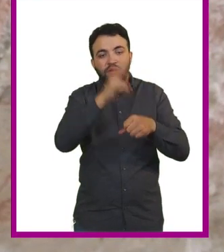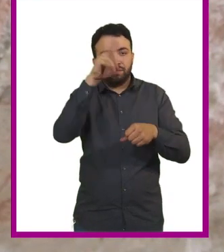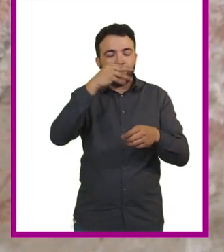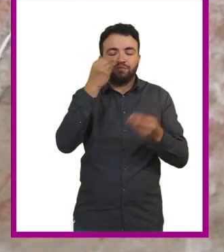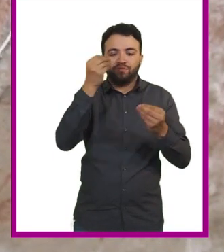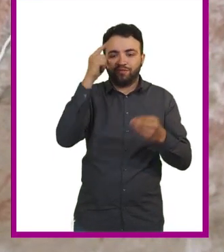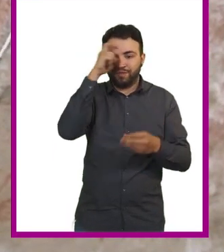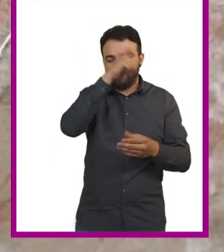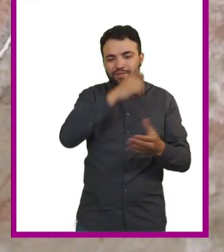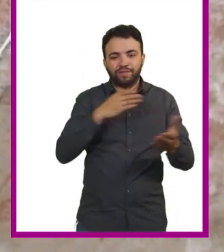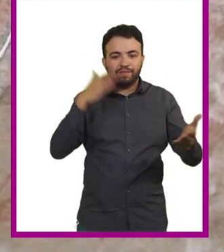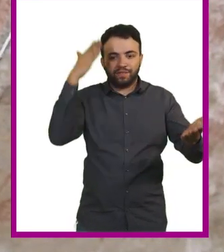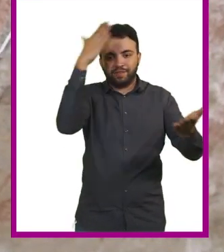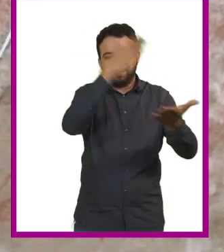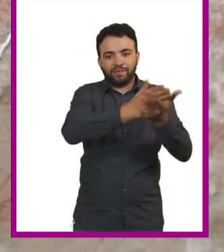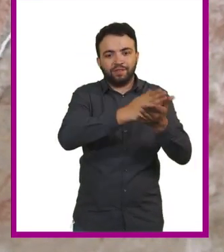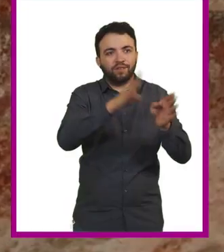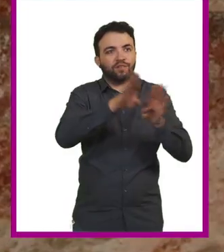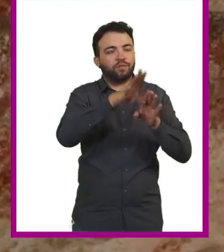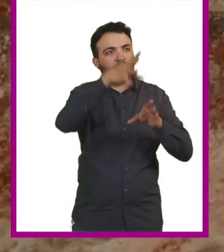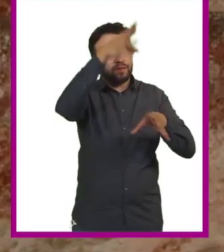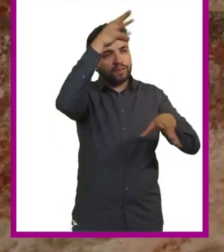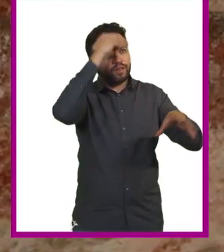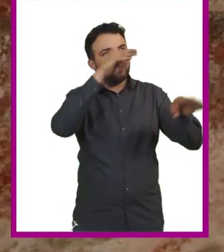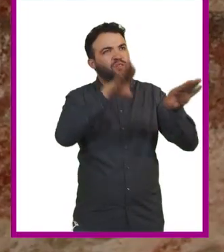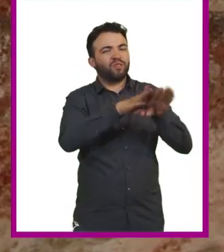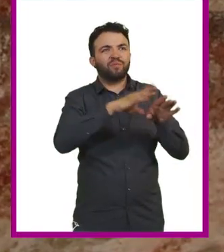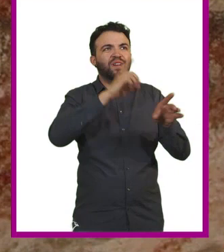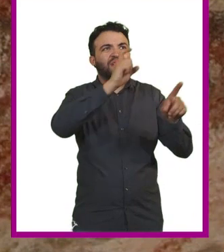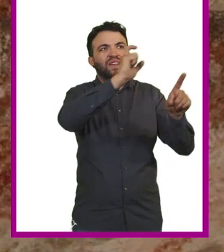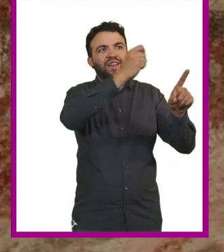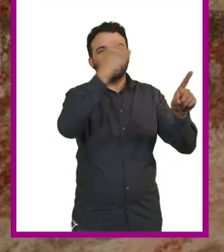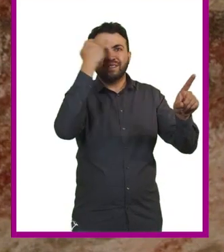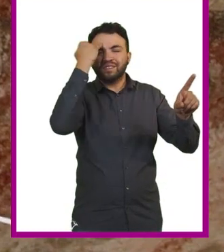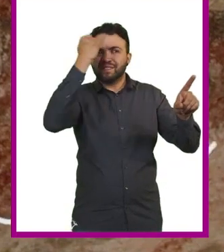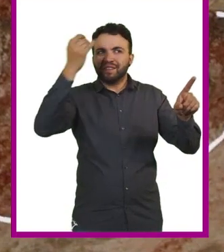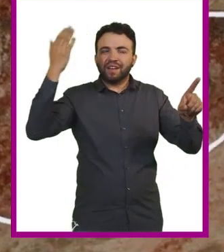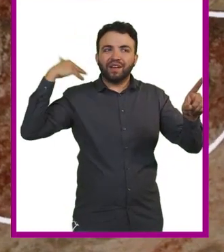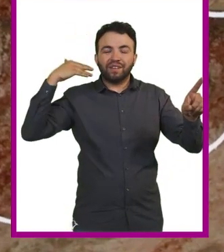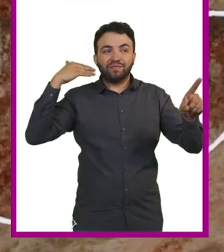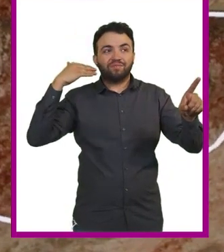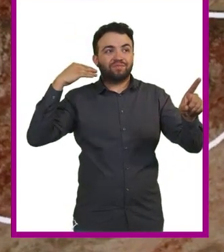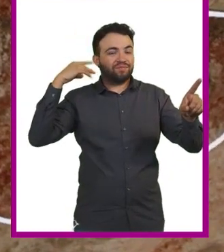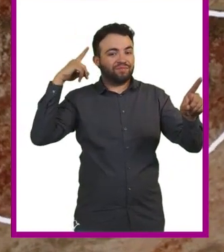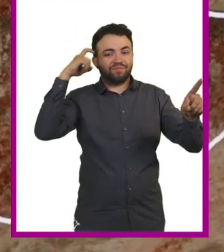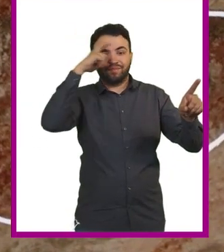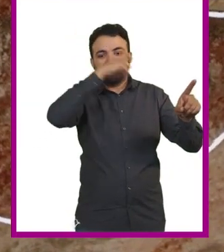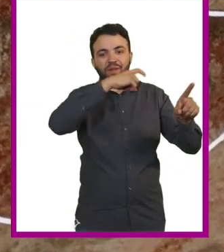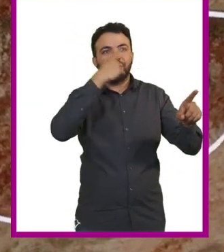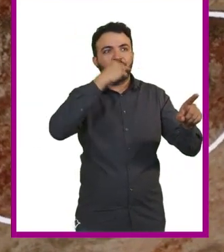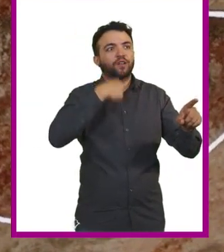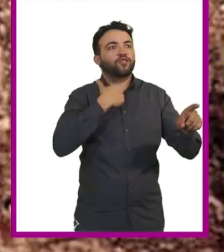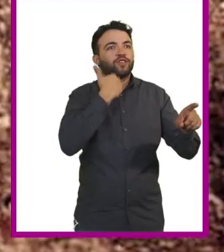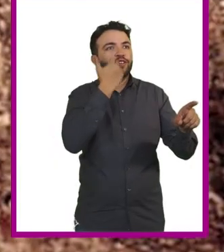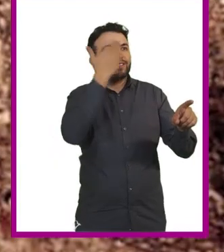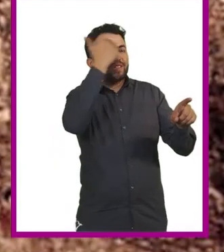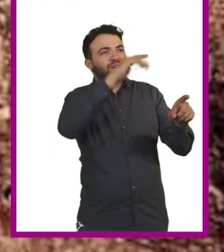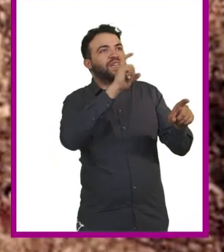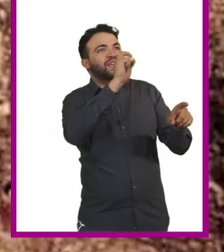introducirnos a la mente, al pensamiento de los artífices de estas pinturas, para saber qué fue lo que quisieron expresar.